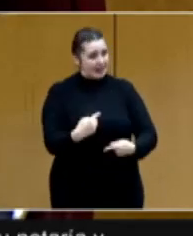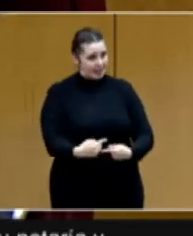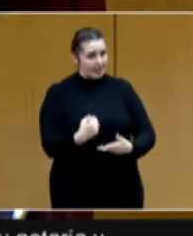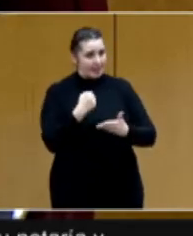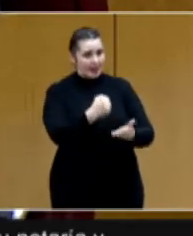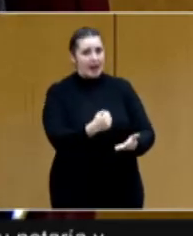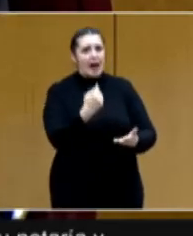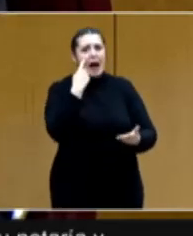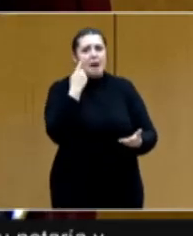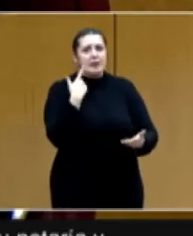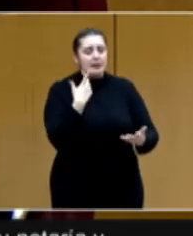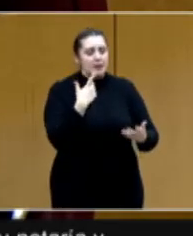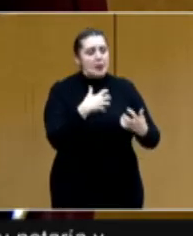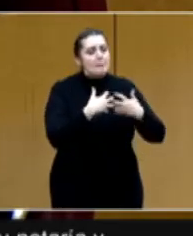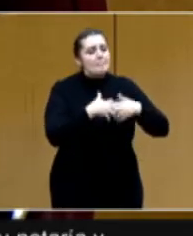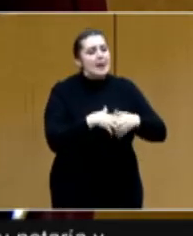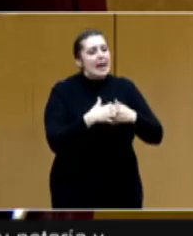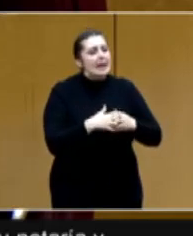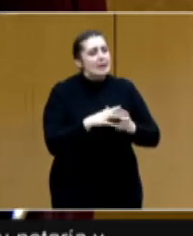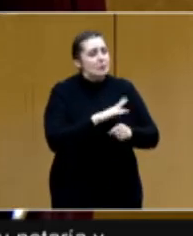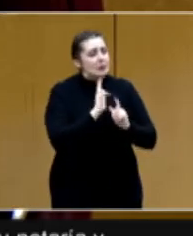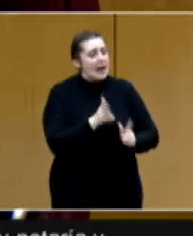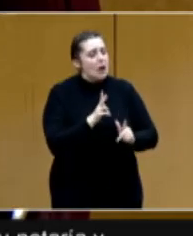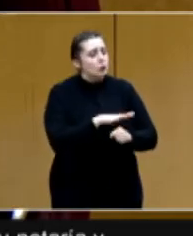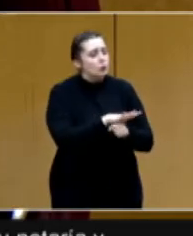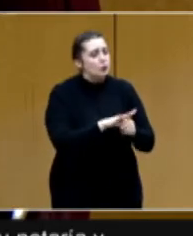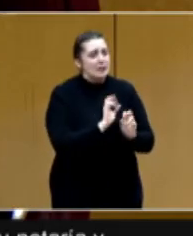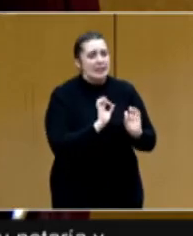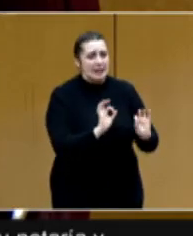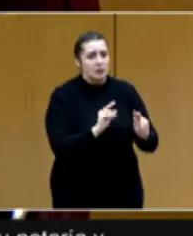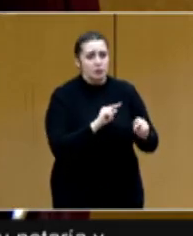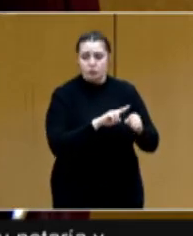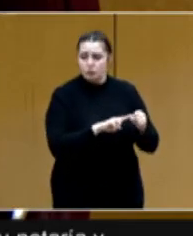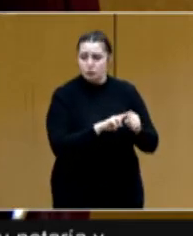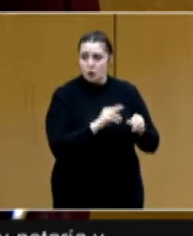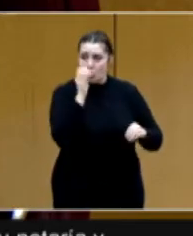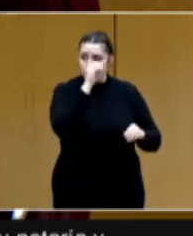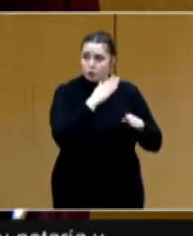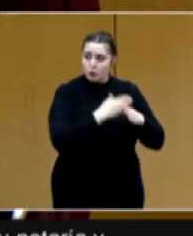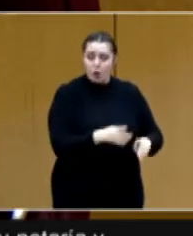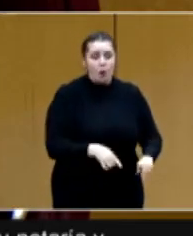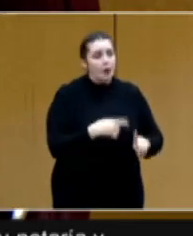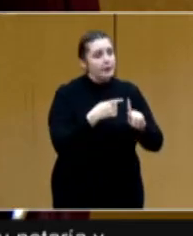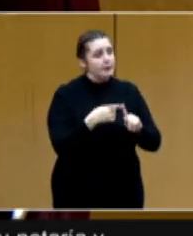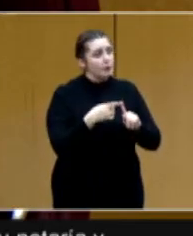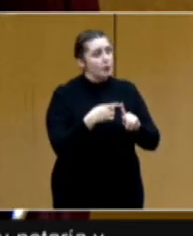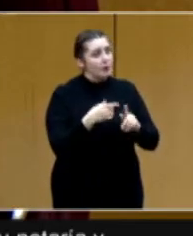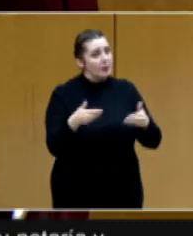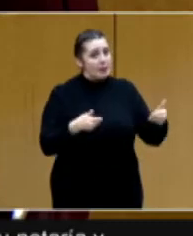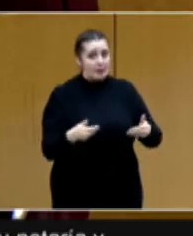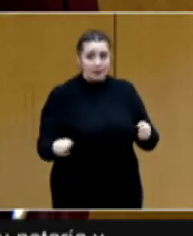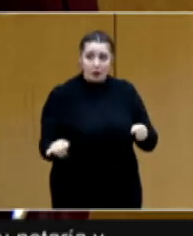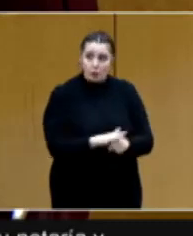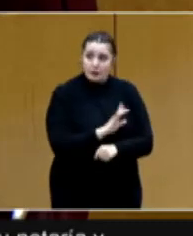forales existentes en euskadi son suficientes en tu opinión para satisfacer esa demanda he